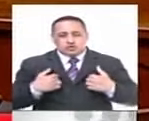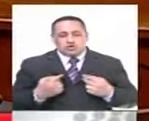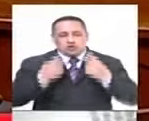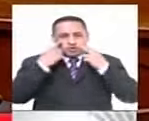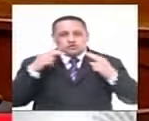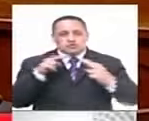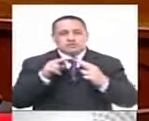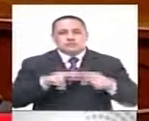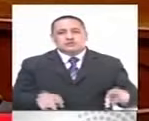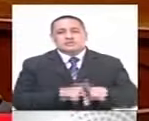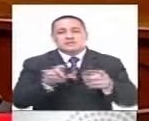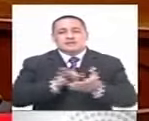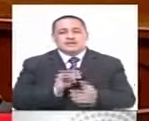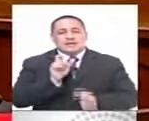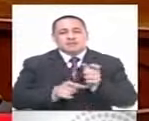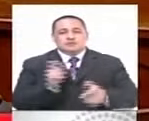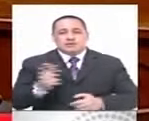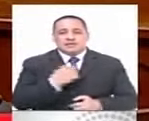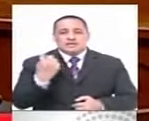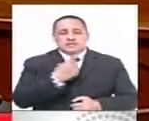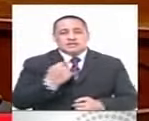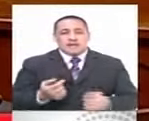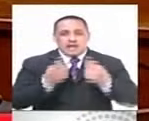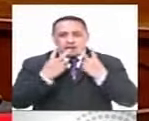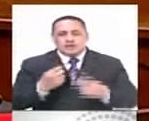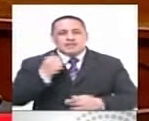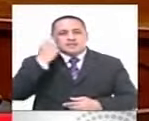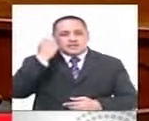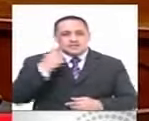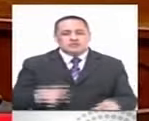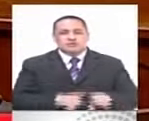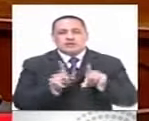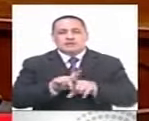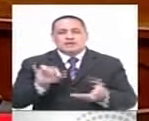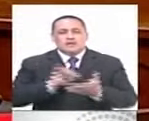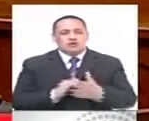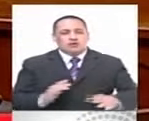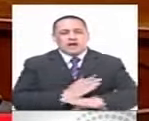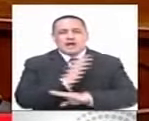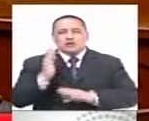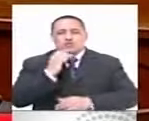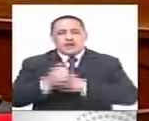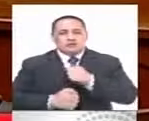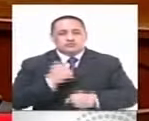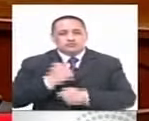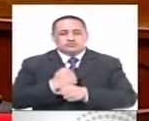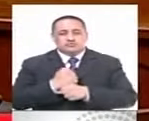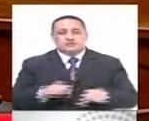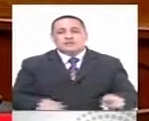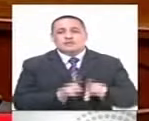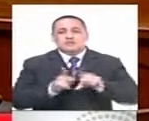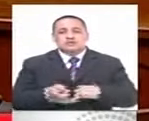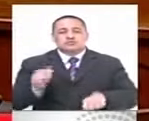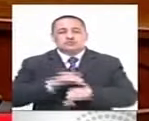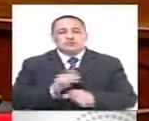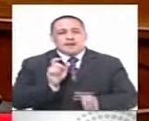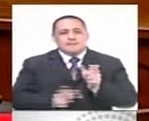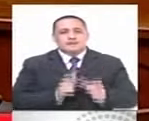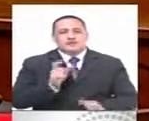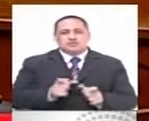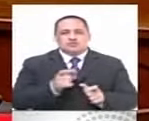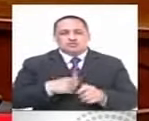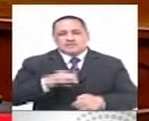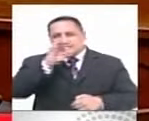conocemos y que la ciudadanía ha venido comprendiendo a lo largo de los últimos años respecto a las personas